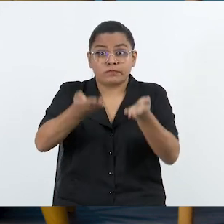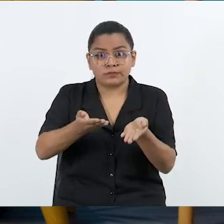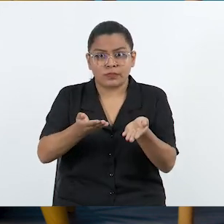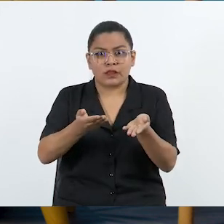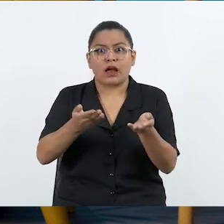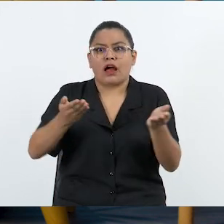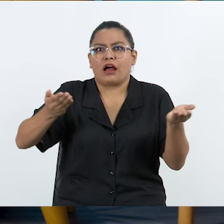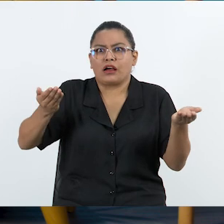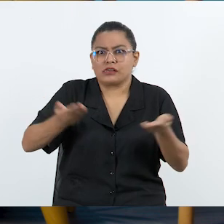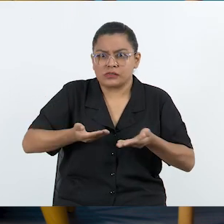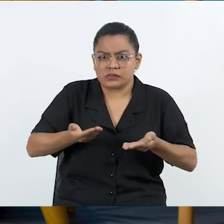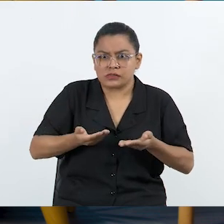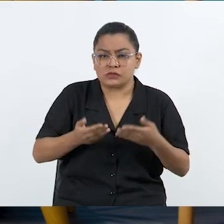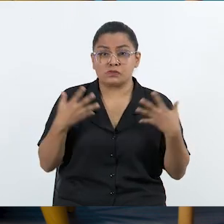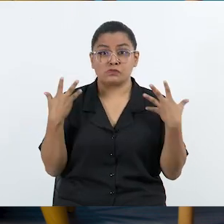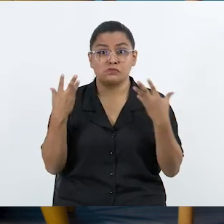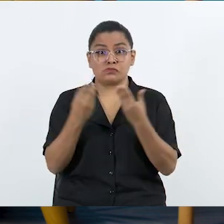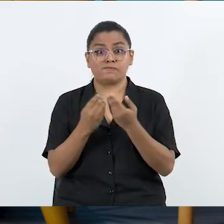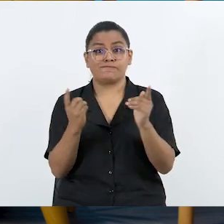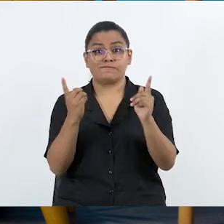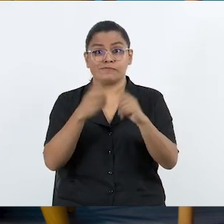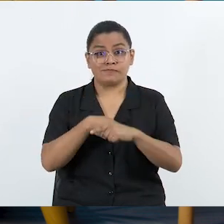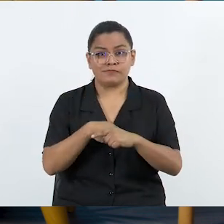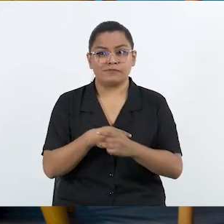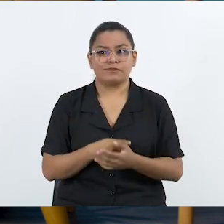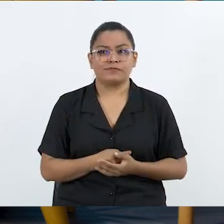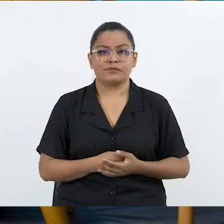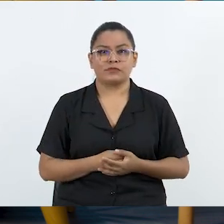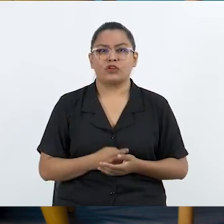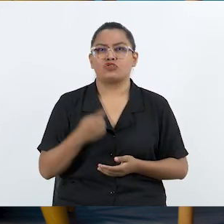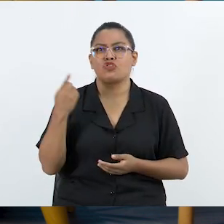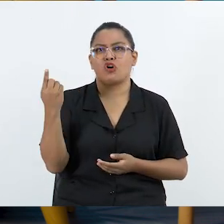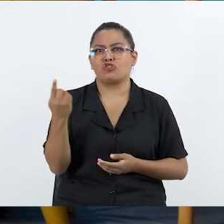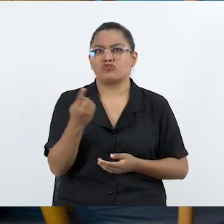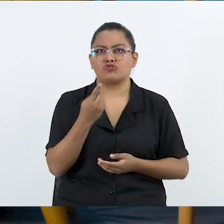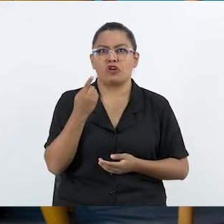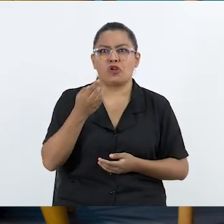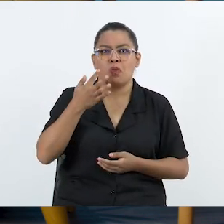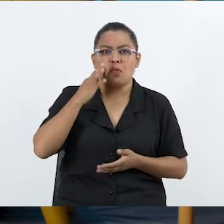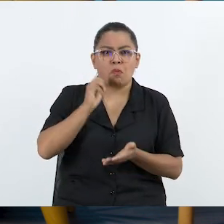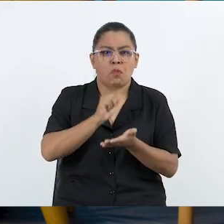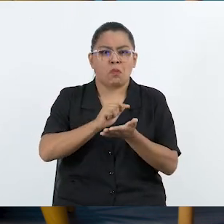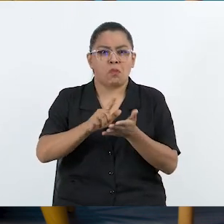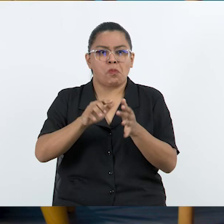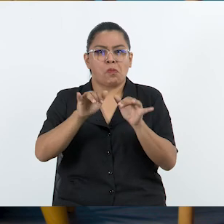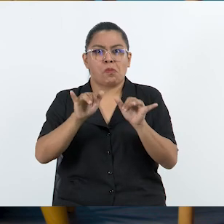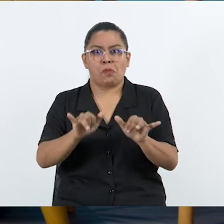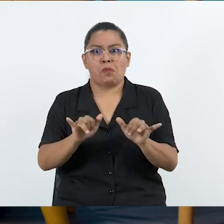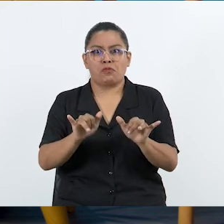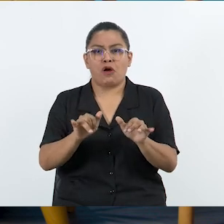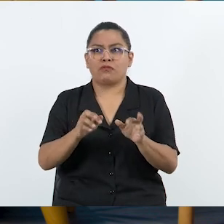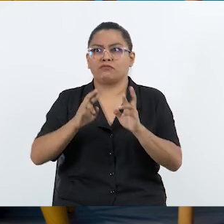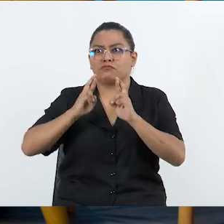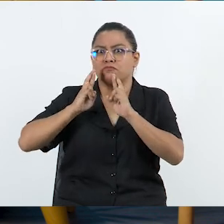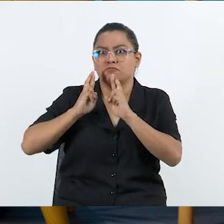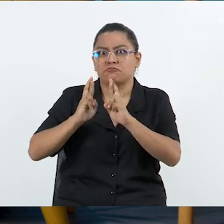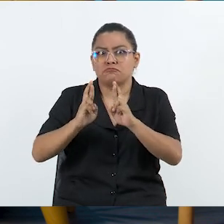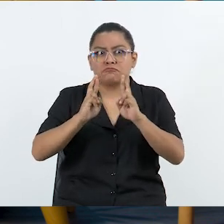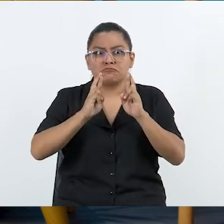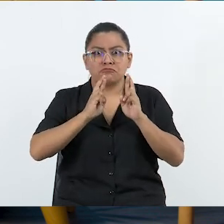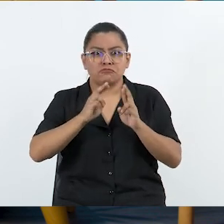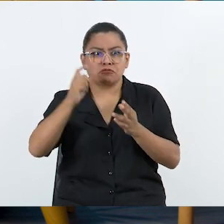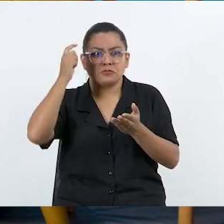permiten tomar acción en nuestra sociedad. No se queda únicamente en el terreno escolar o para responder